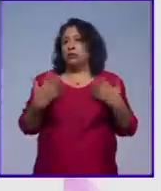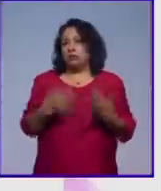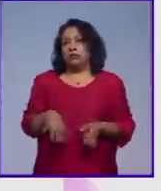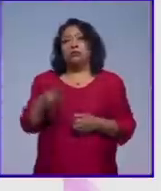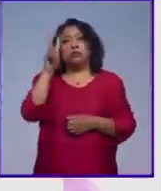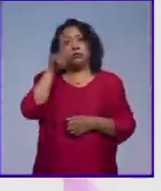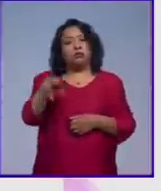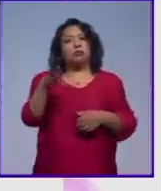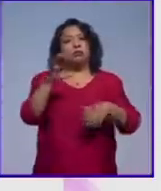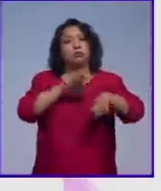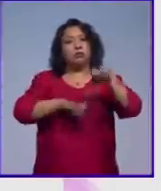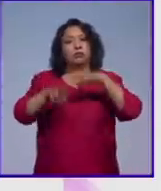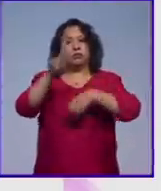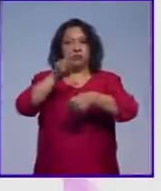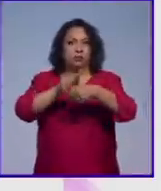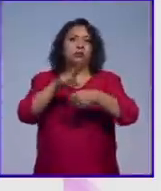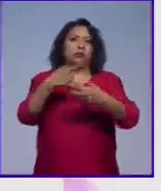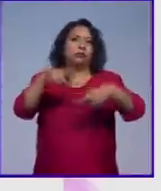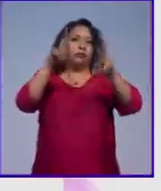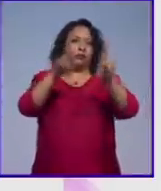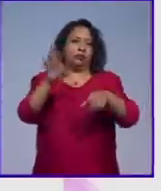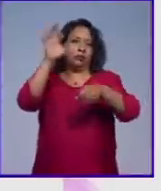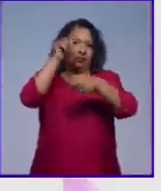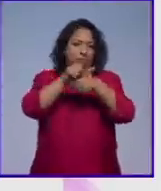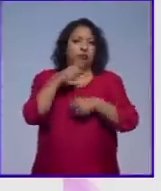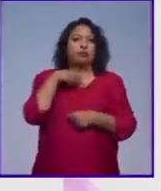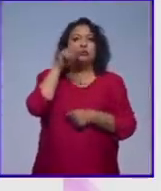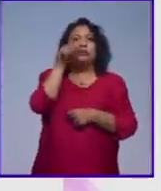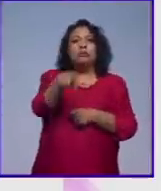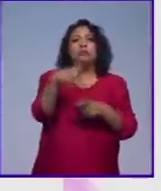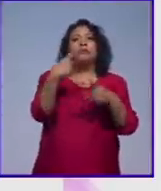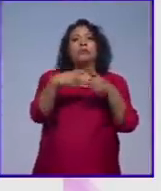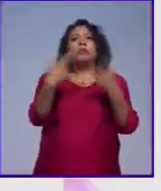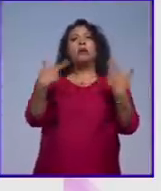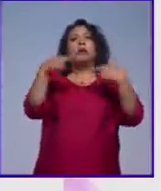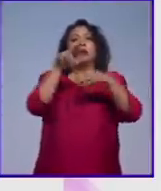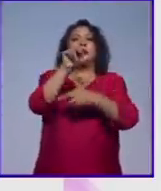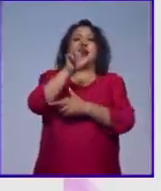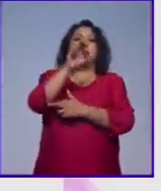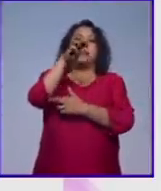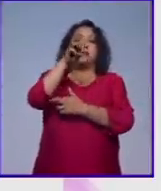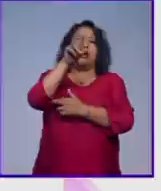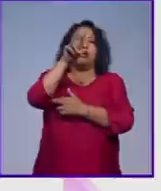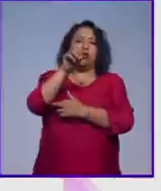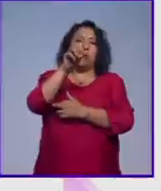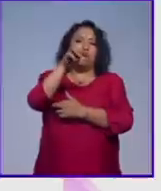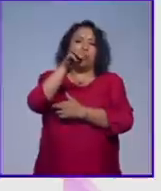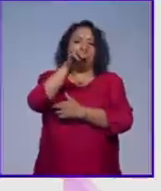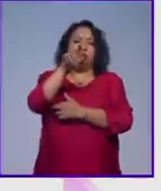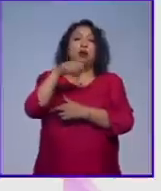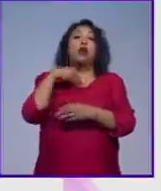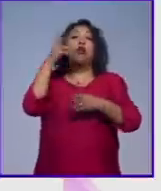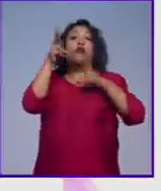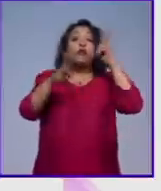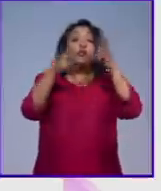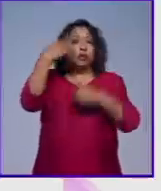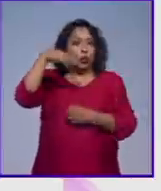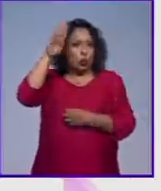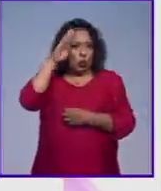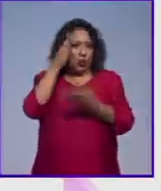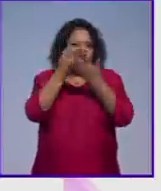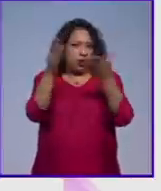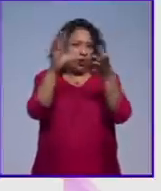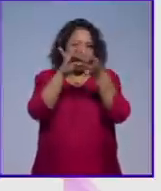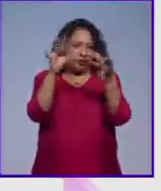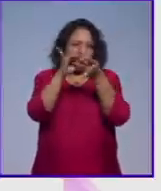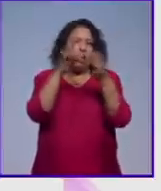Continuamente embajadores de nuestra cultura, como también lo es el maestro Armando Manzanero, que visitó Cuba. Y vamos a platicar ahorita en